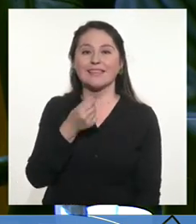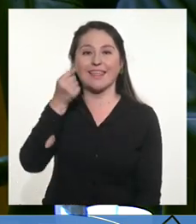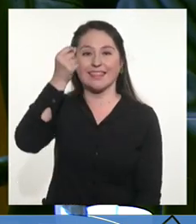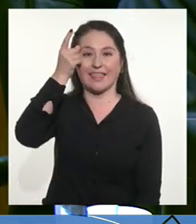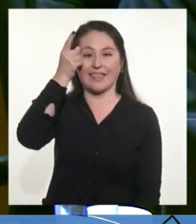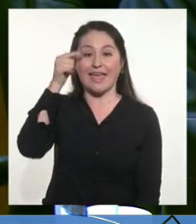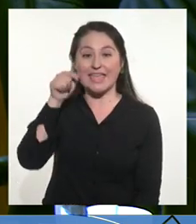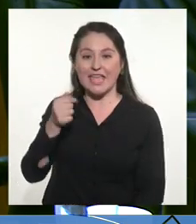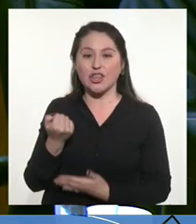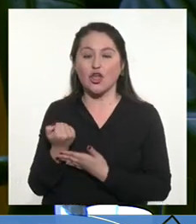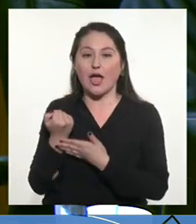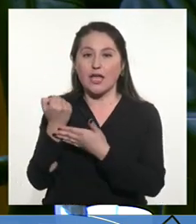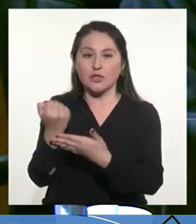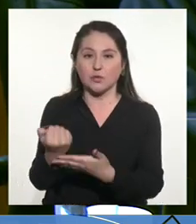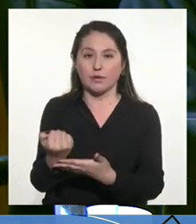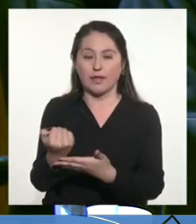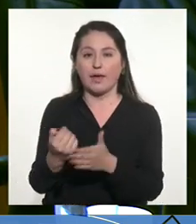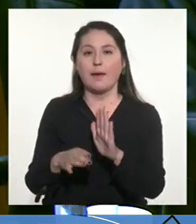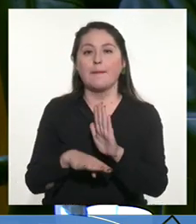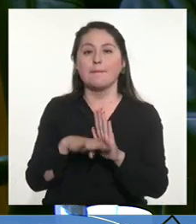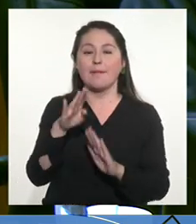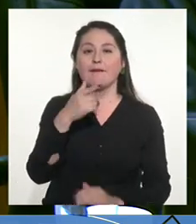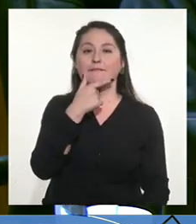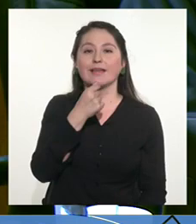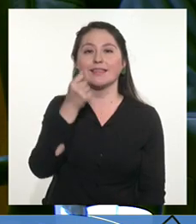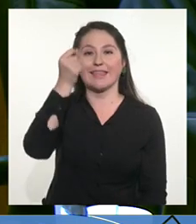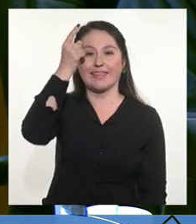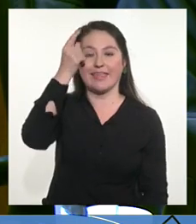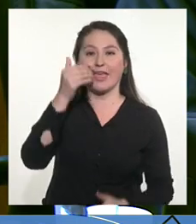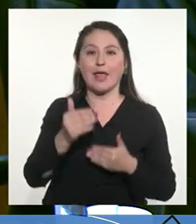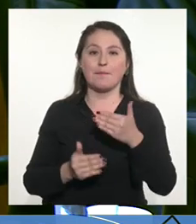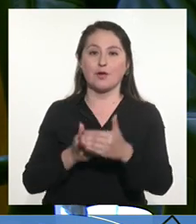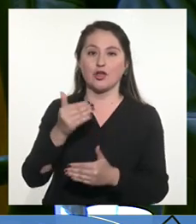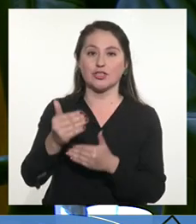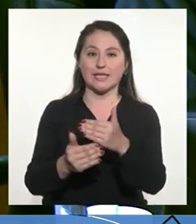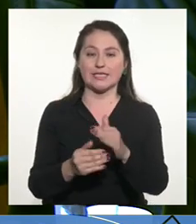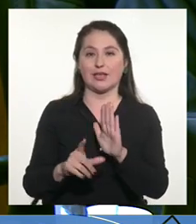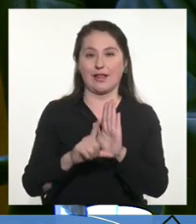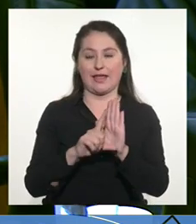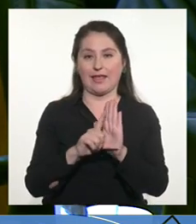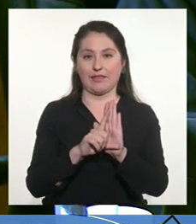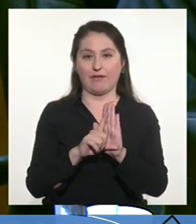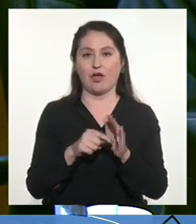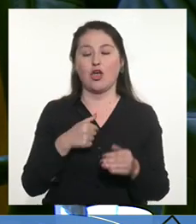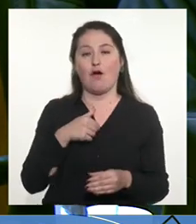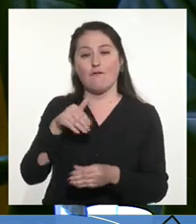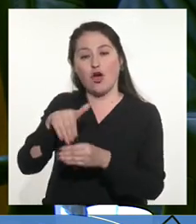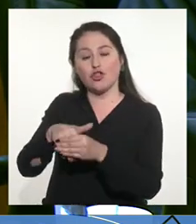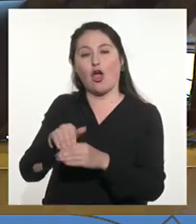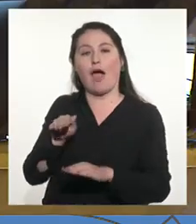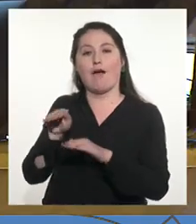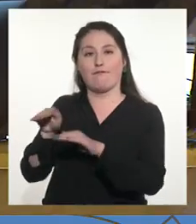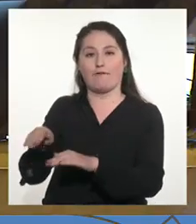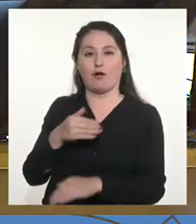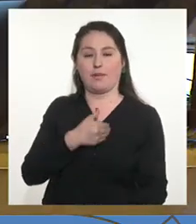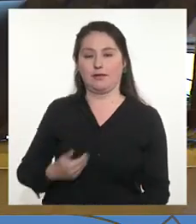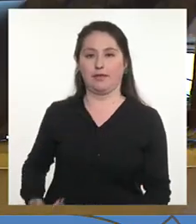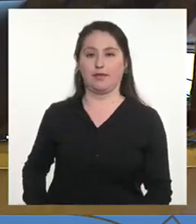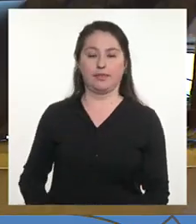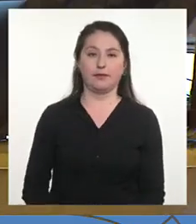esto ayuda a eso a ser más fácil de entender el proceso legislativo por eso votamos a fondo presidente